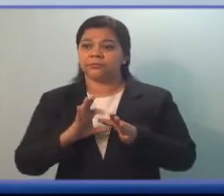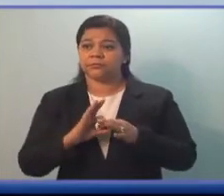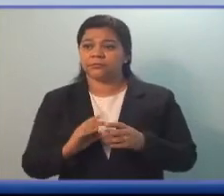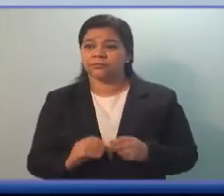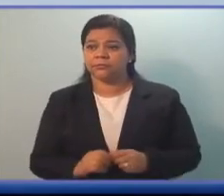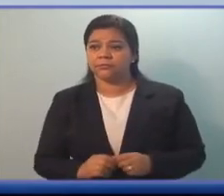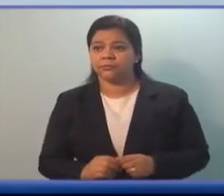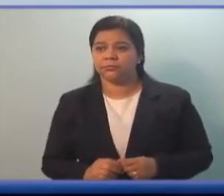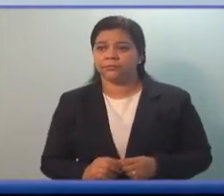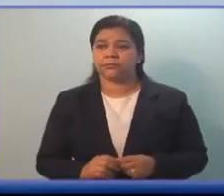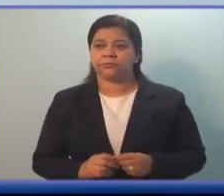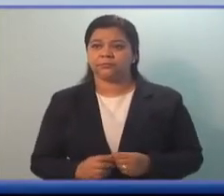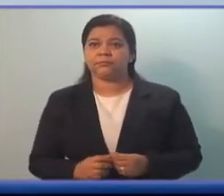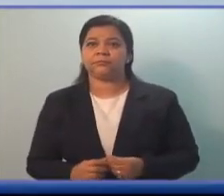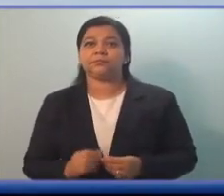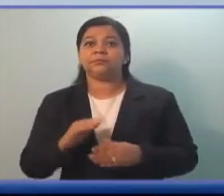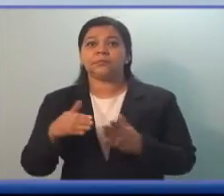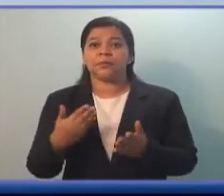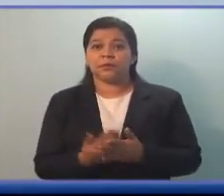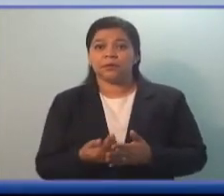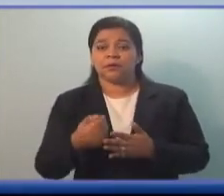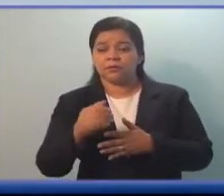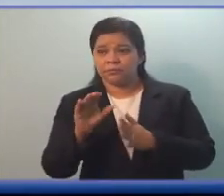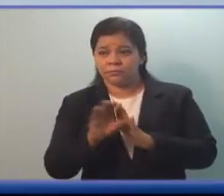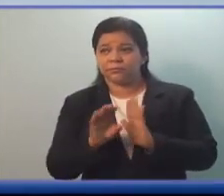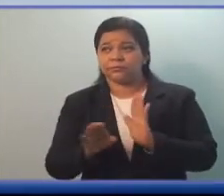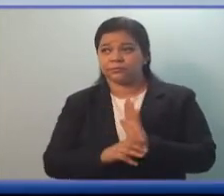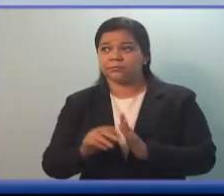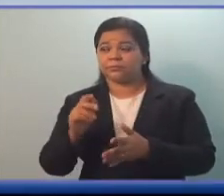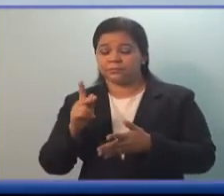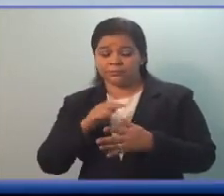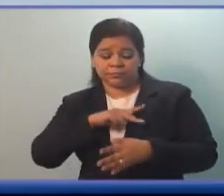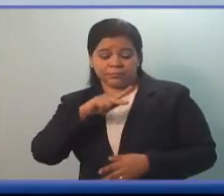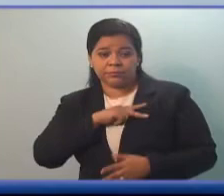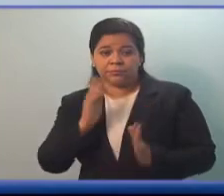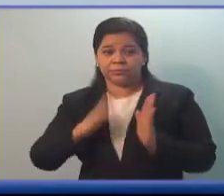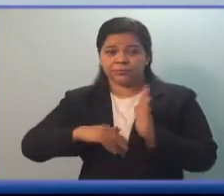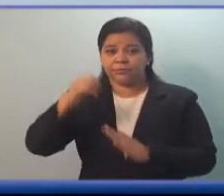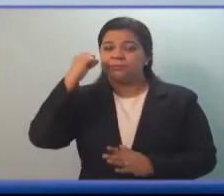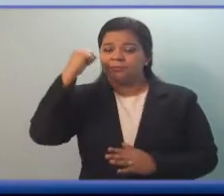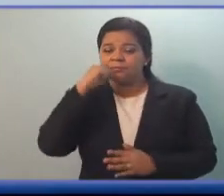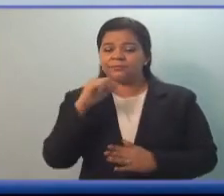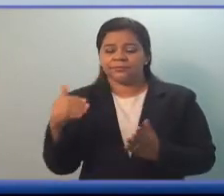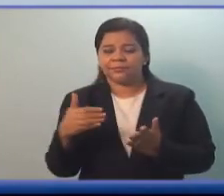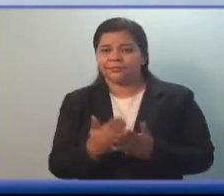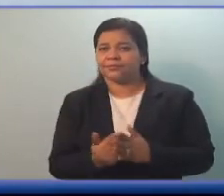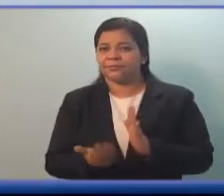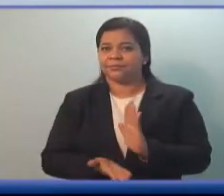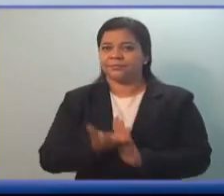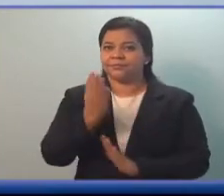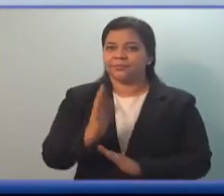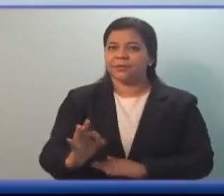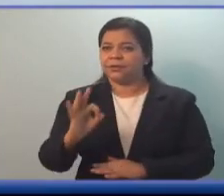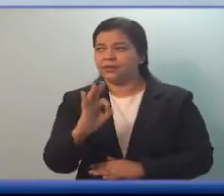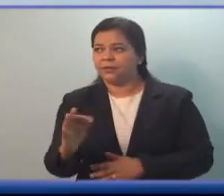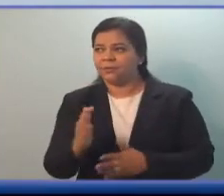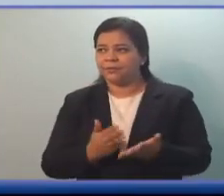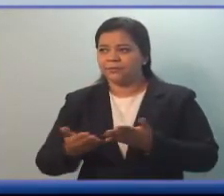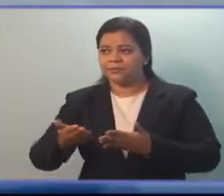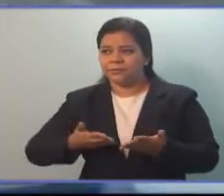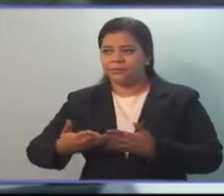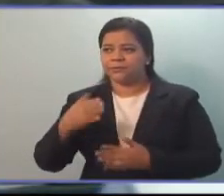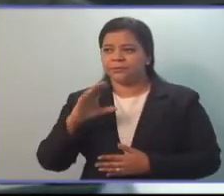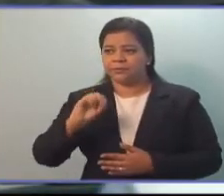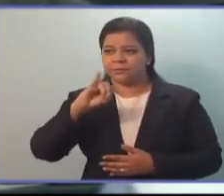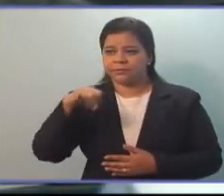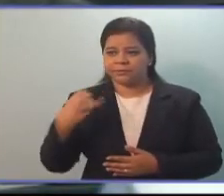segunda. Dice, de su currículum personal y profesional, ¿qué considera importante destacar para ser candidato al cargo de magistrado de la Corte Suprema